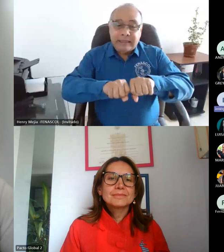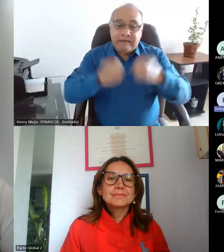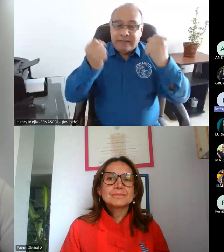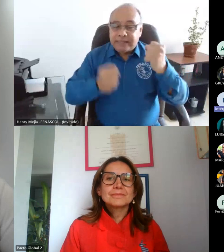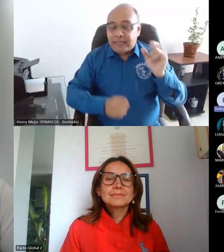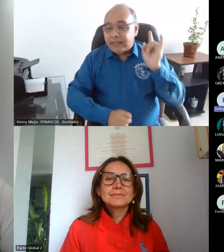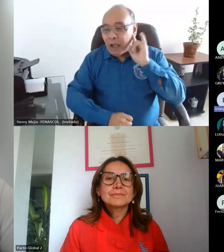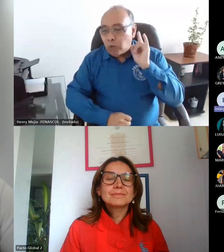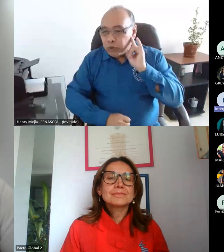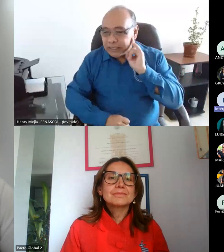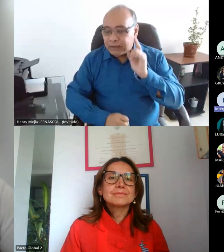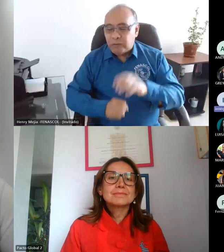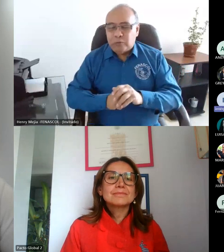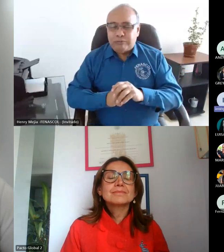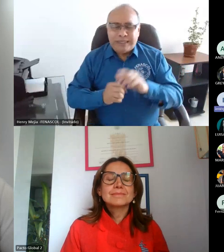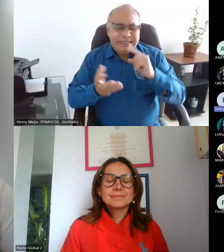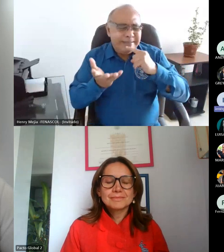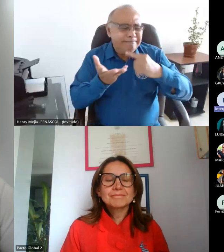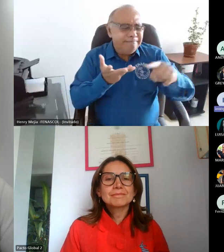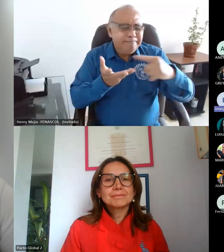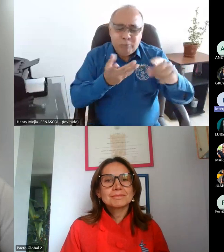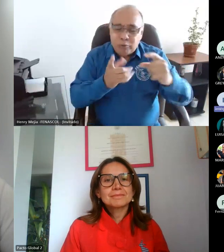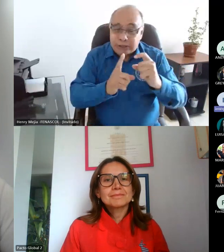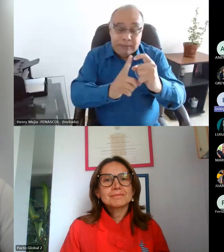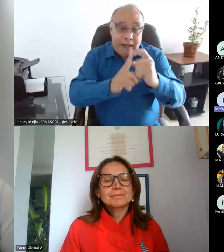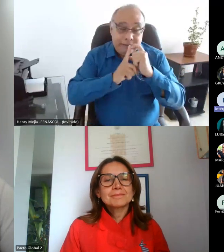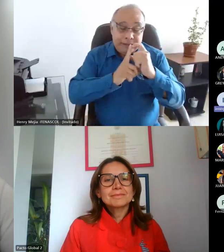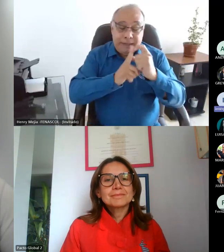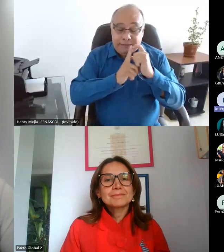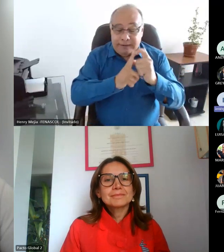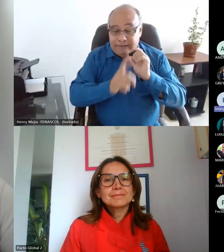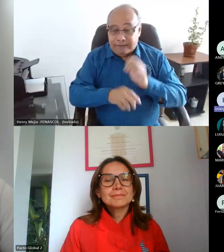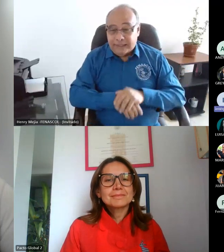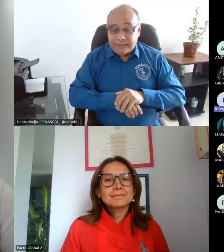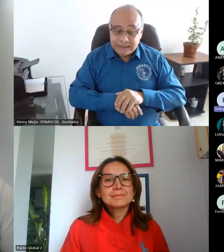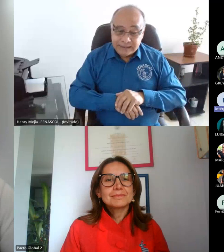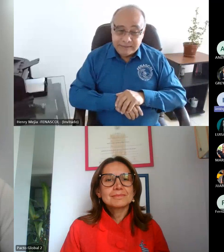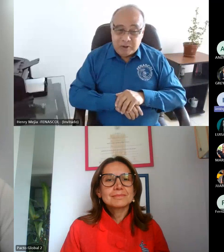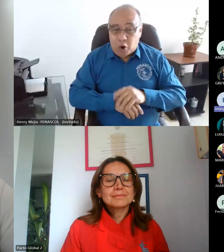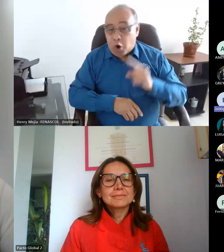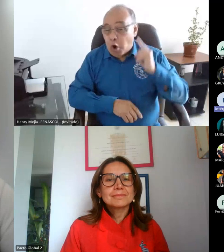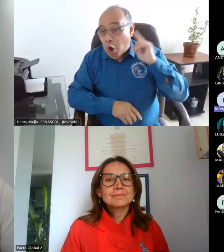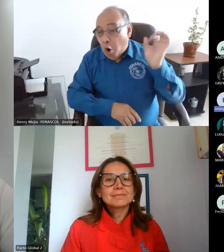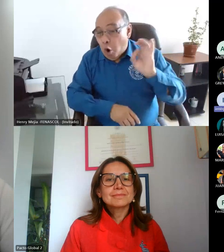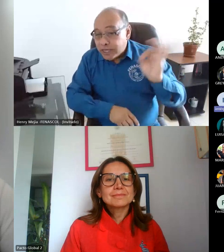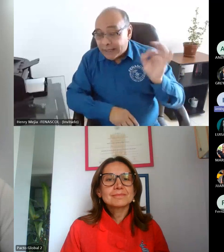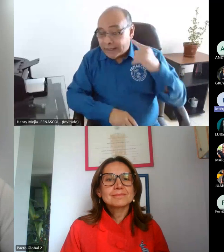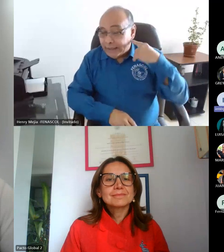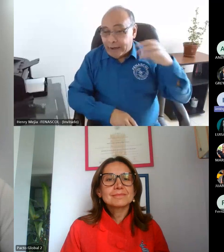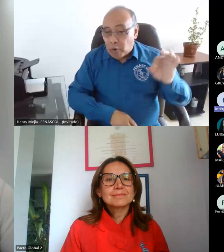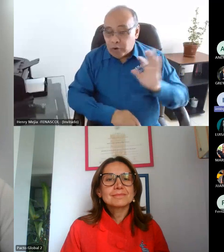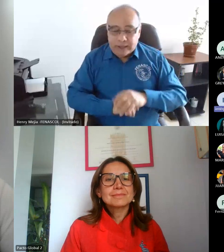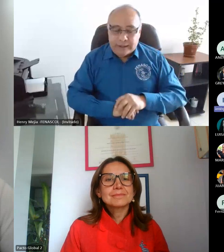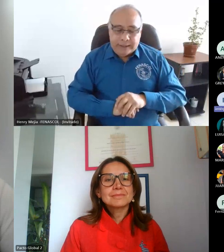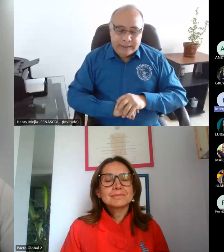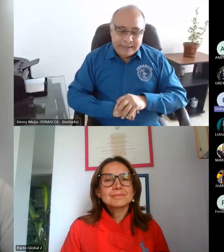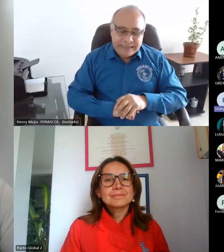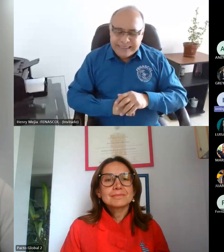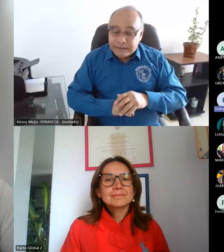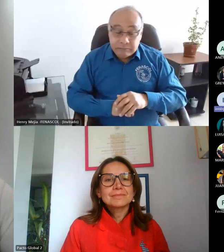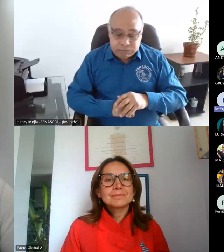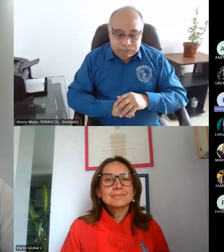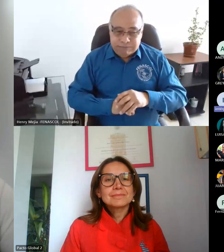ejemplo discapacitados sí eh deficiente auditivo sí diversas palabras Eh